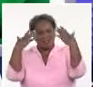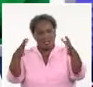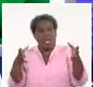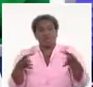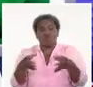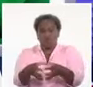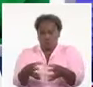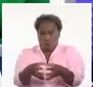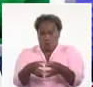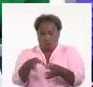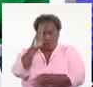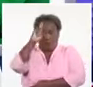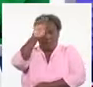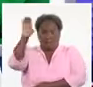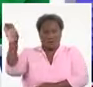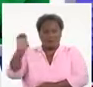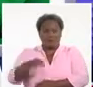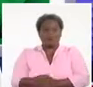colectivo.